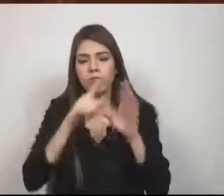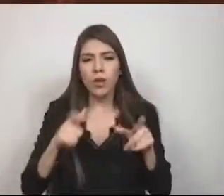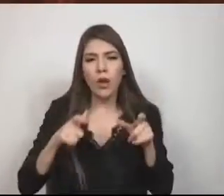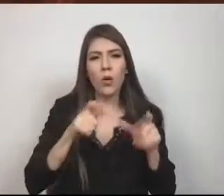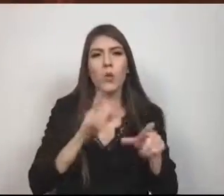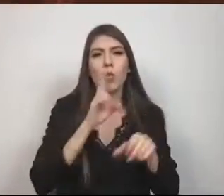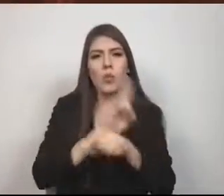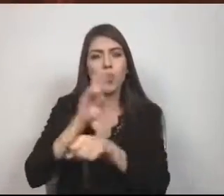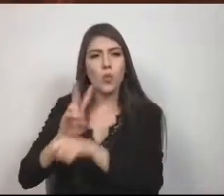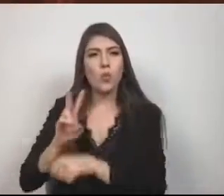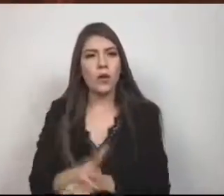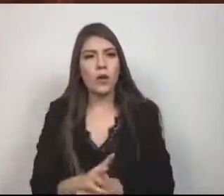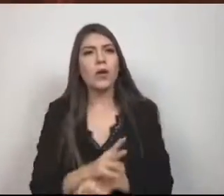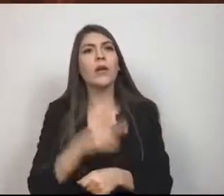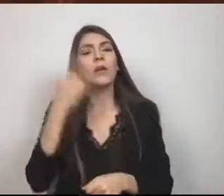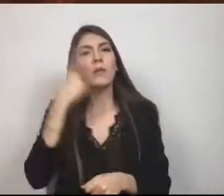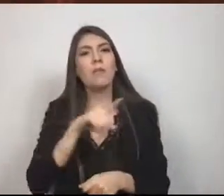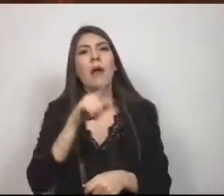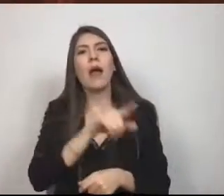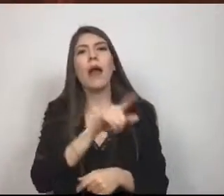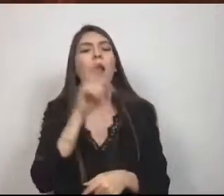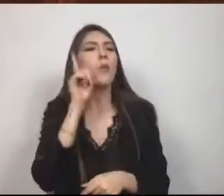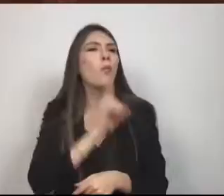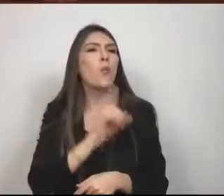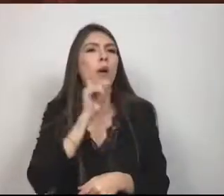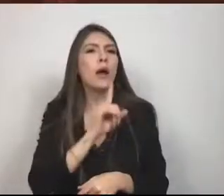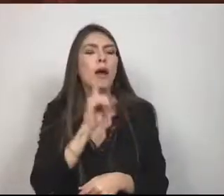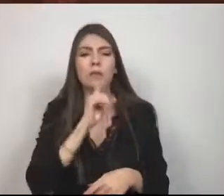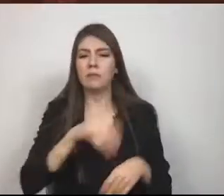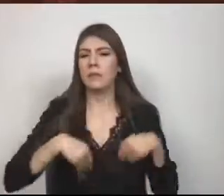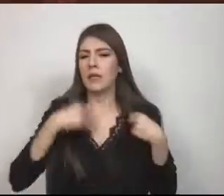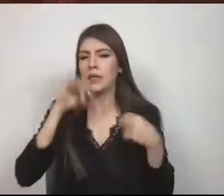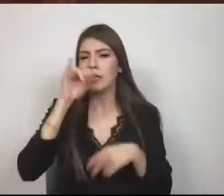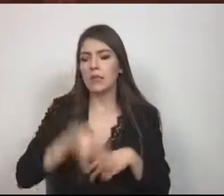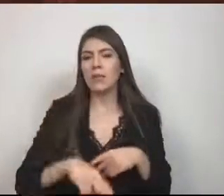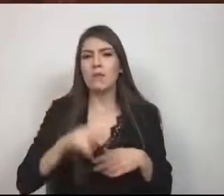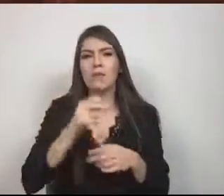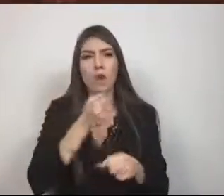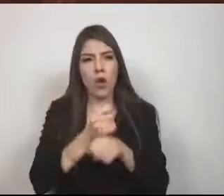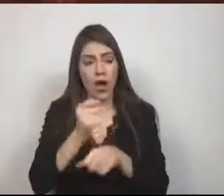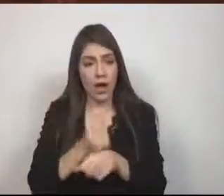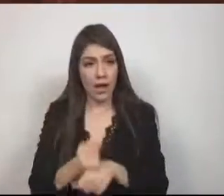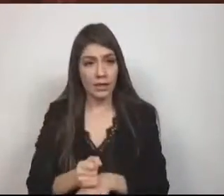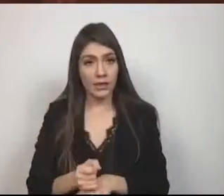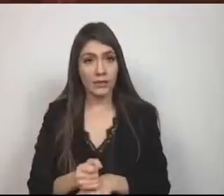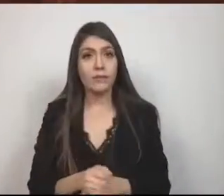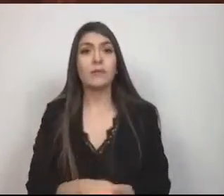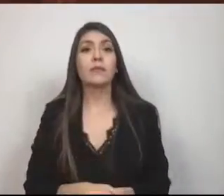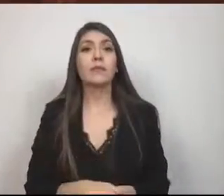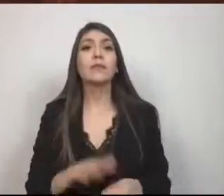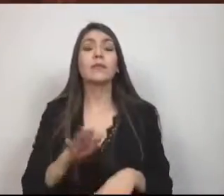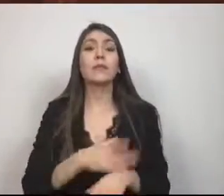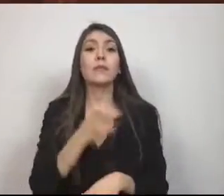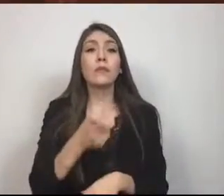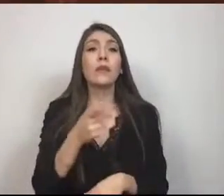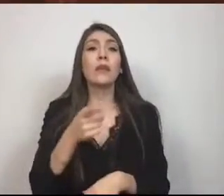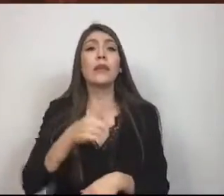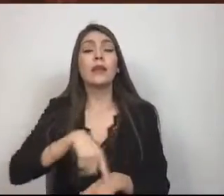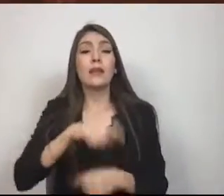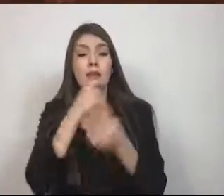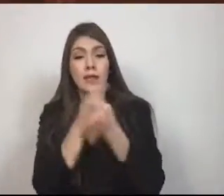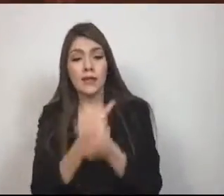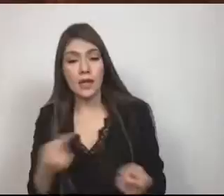a la Ley General de Acceso a las Mujeres a una Vida Libre de Violencia, de tal suerte que las niñas, las adolescentes y las